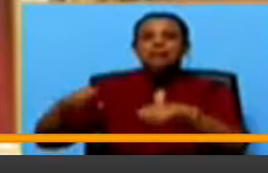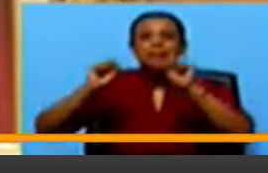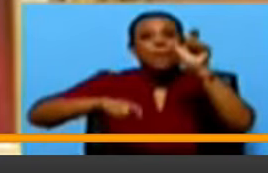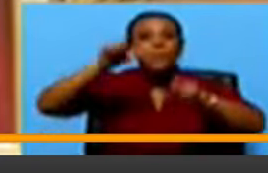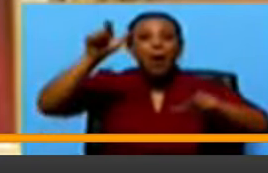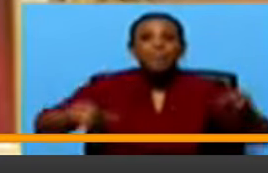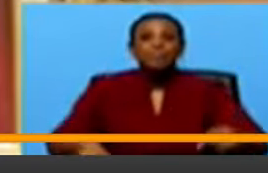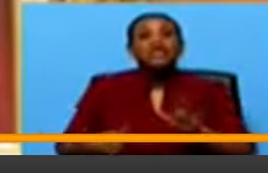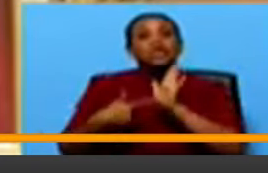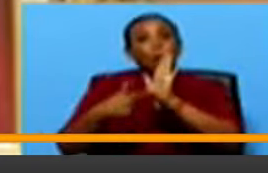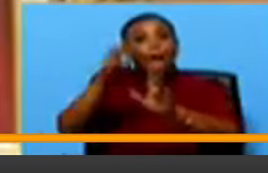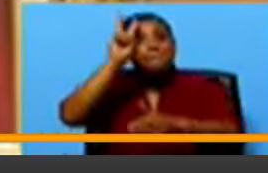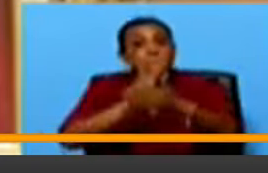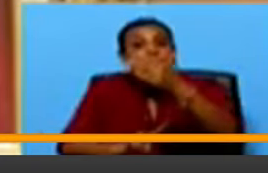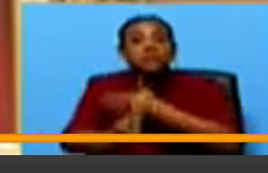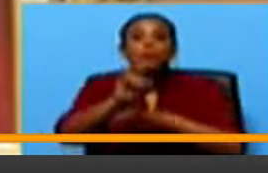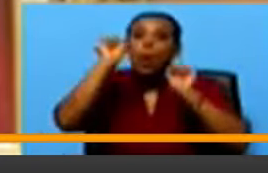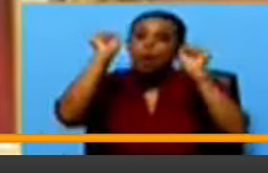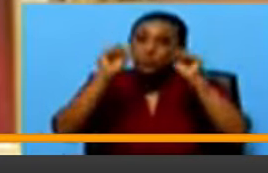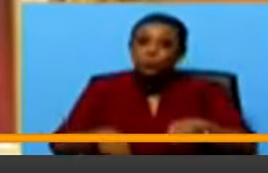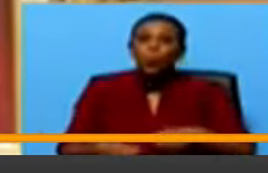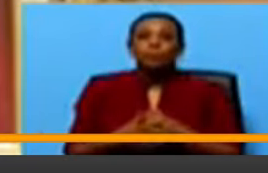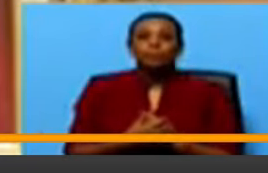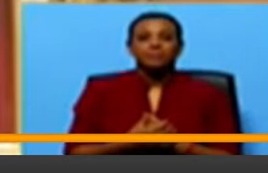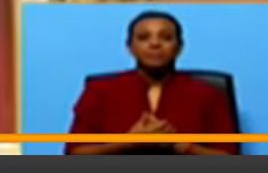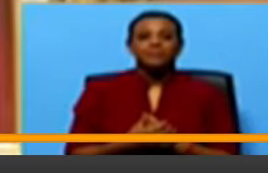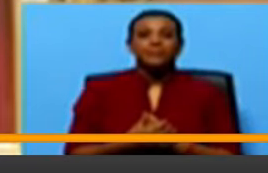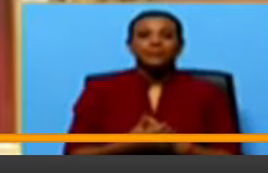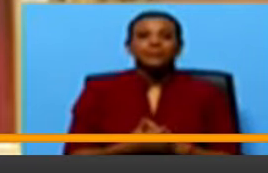Y siempre visualizó